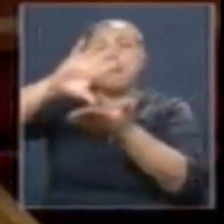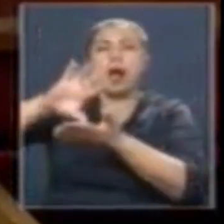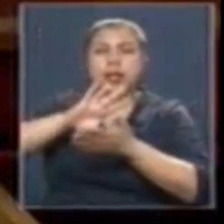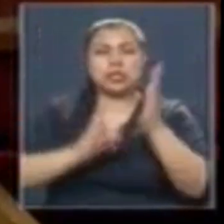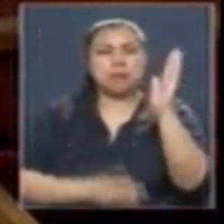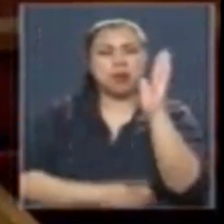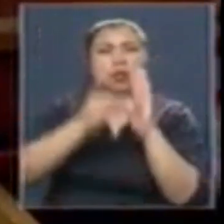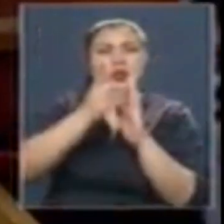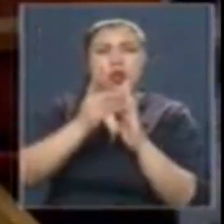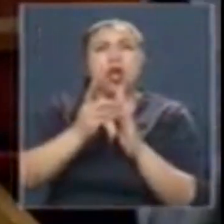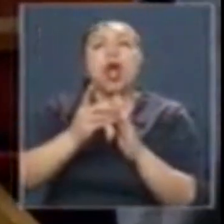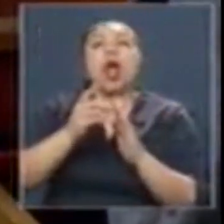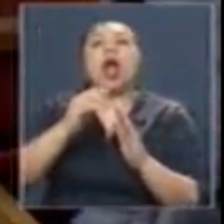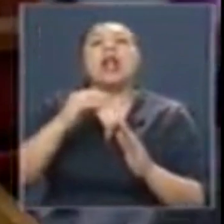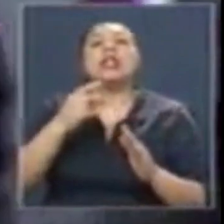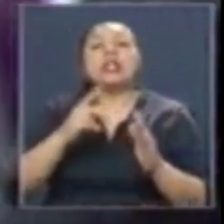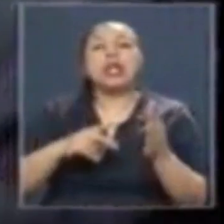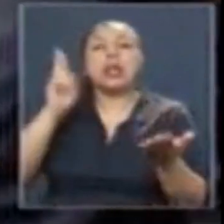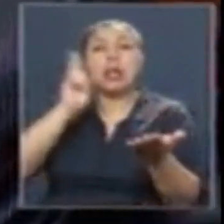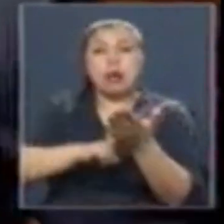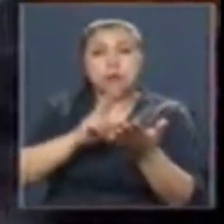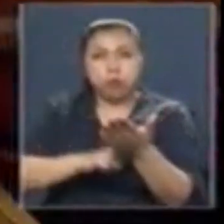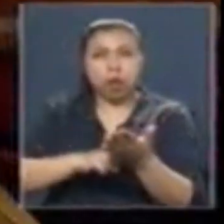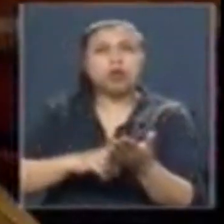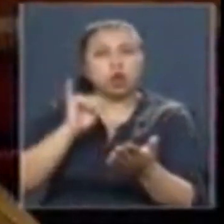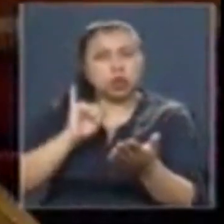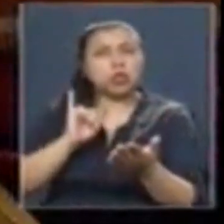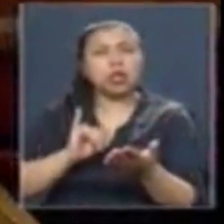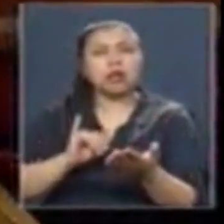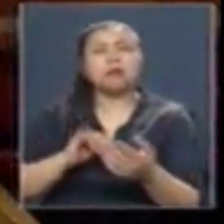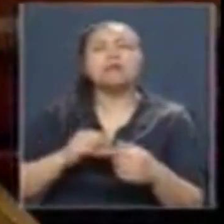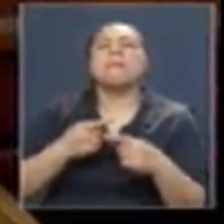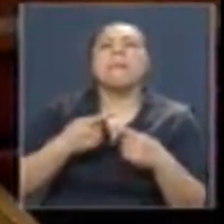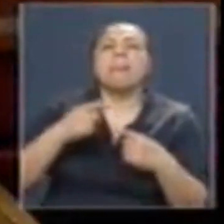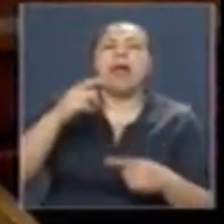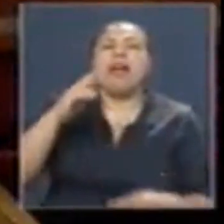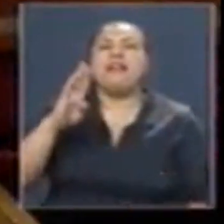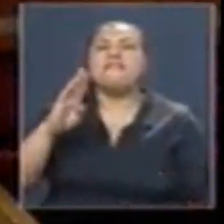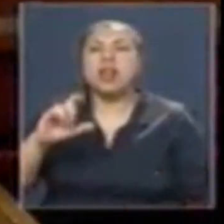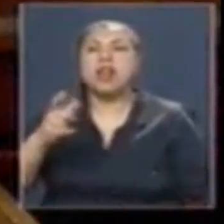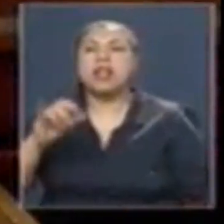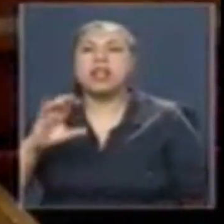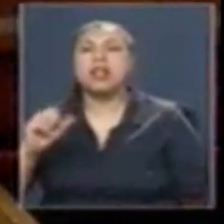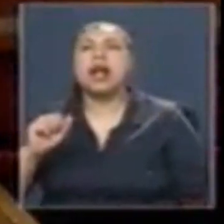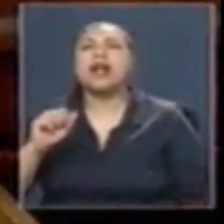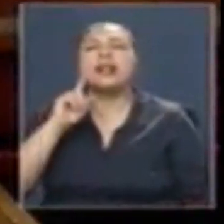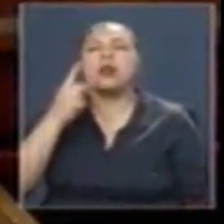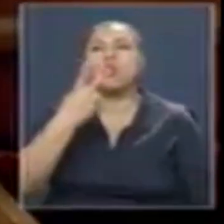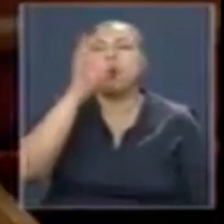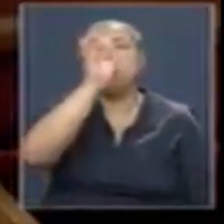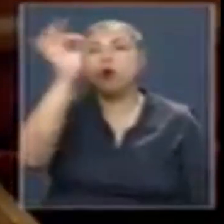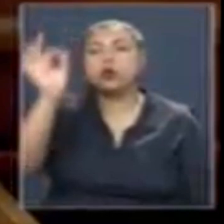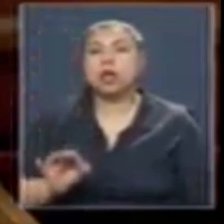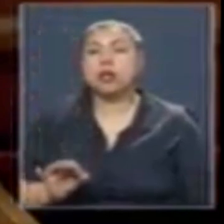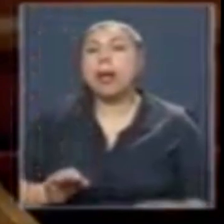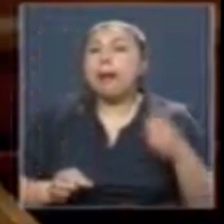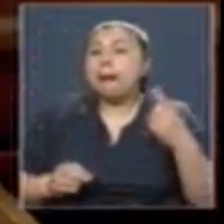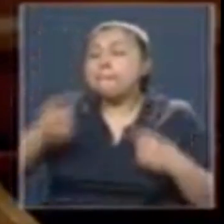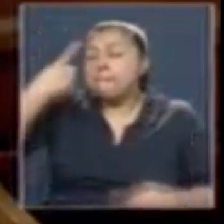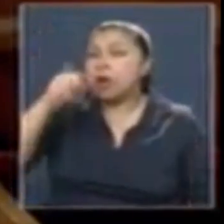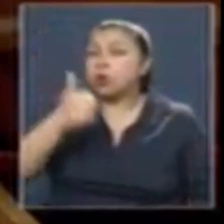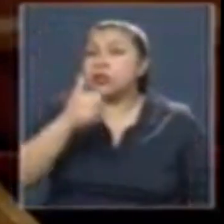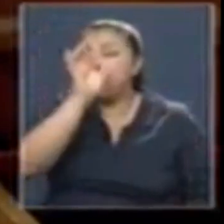los libros, sí, pero diferenciados. Bélgica tiene un IVA general del 22%, pero solo el 6%